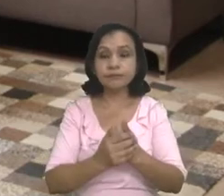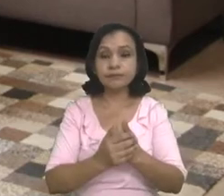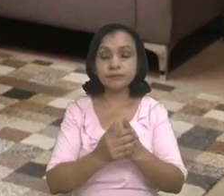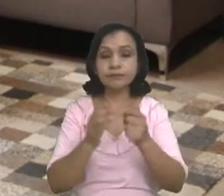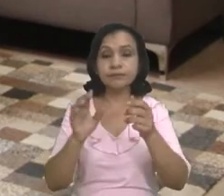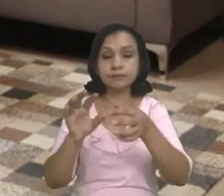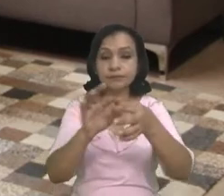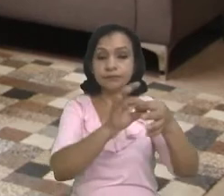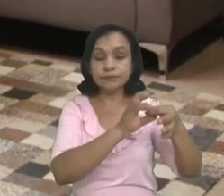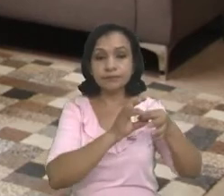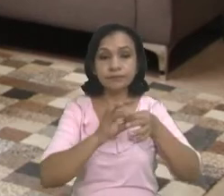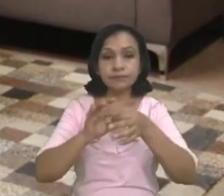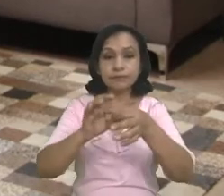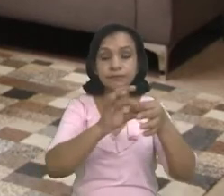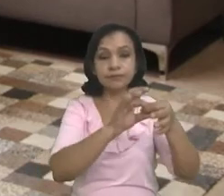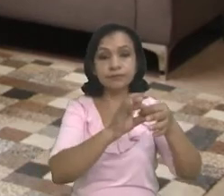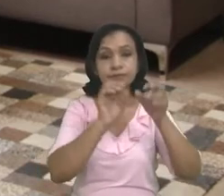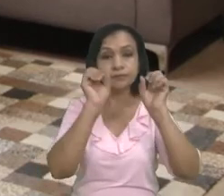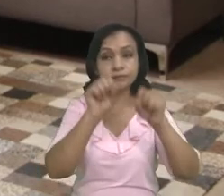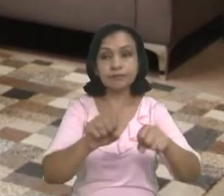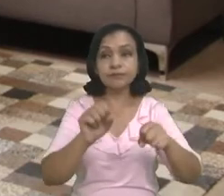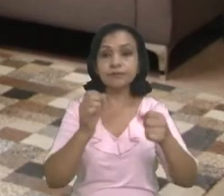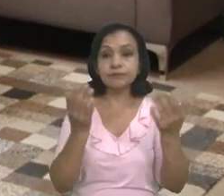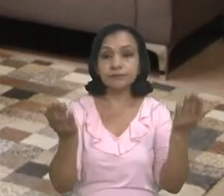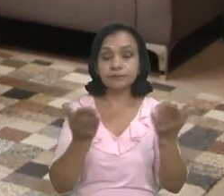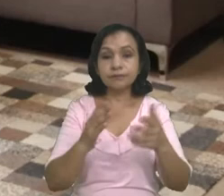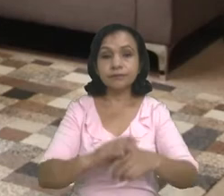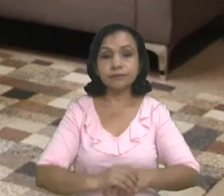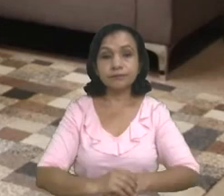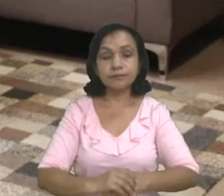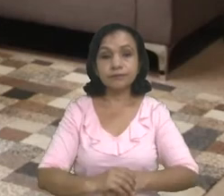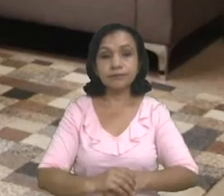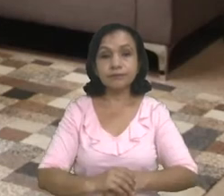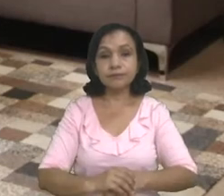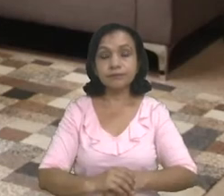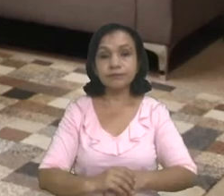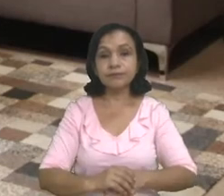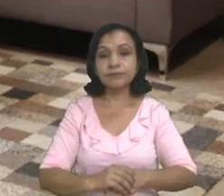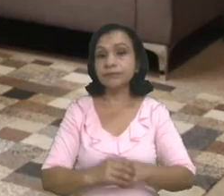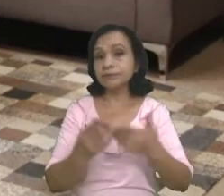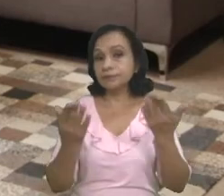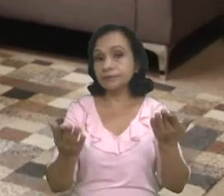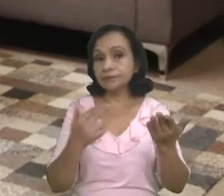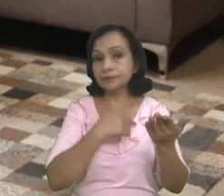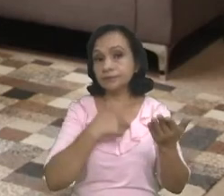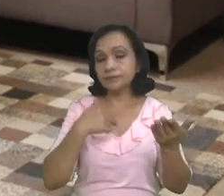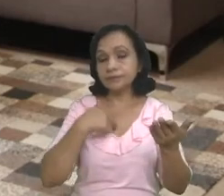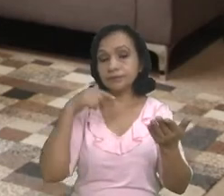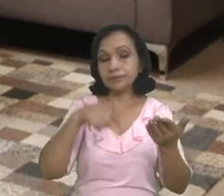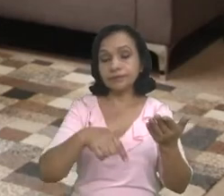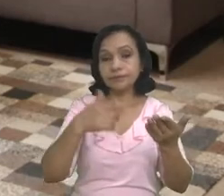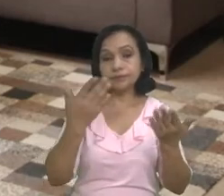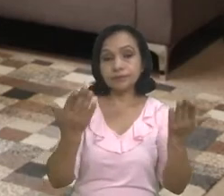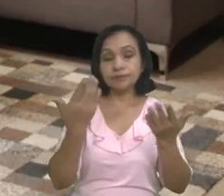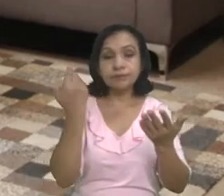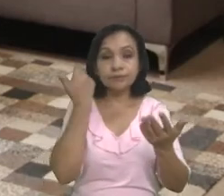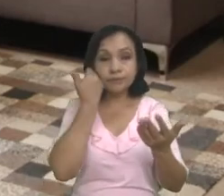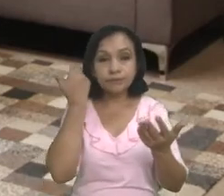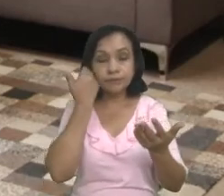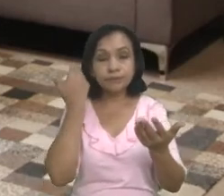tomamos las medidas pertinentes o correspondientes en términos de esta situación de esta enfermedad